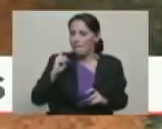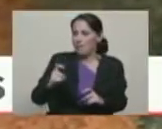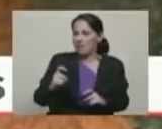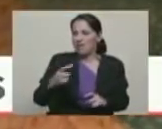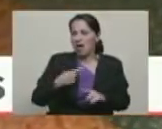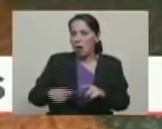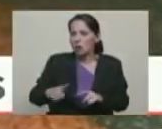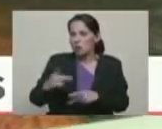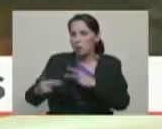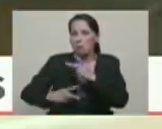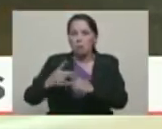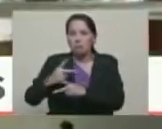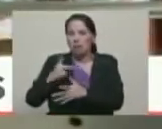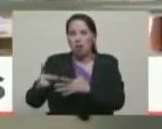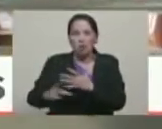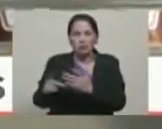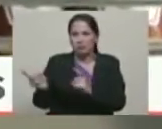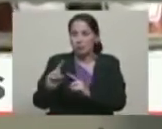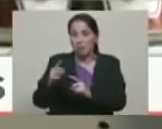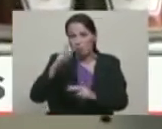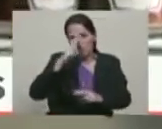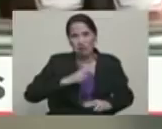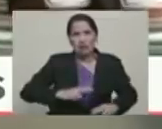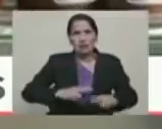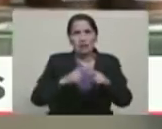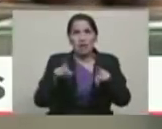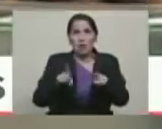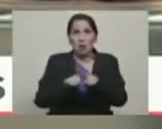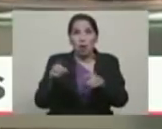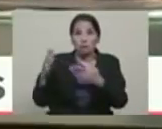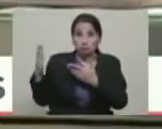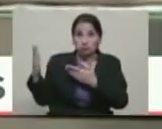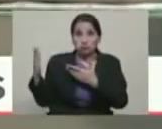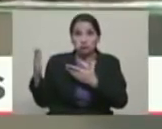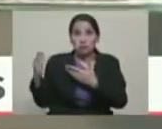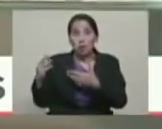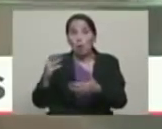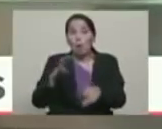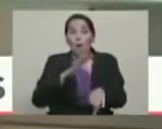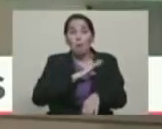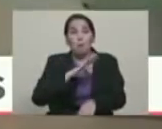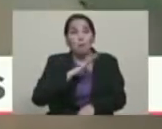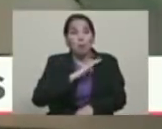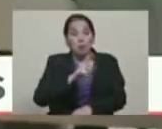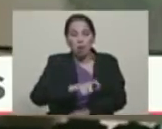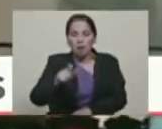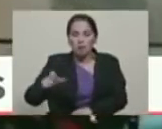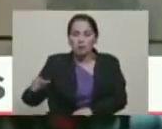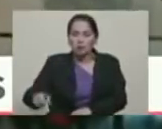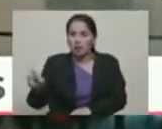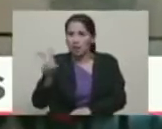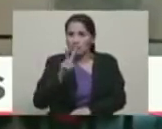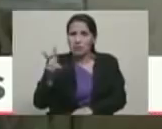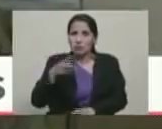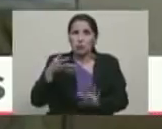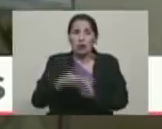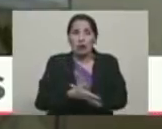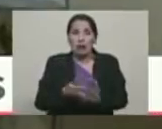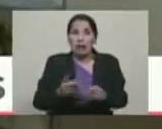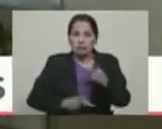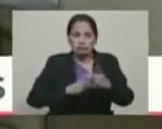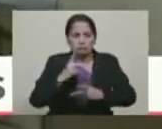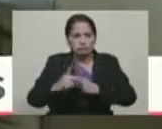producto lleno de dignidad, porque han sido los productores y los trabajadores los que han hecho posible esta